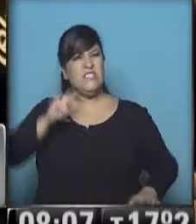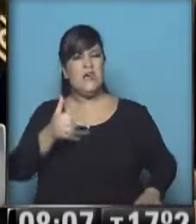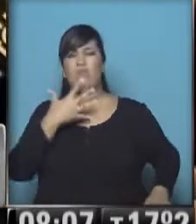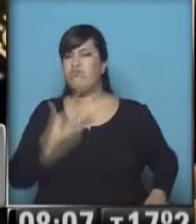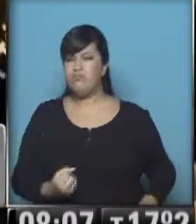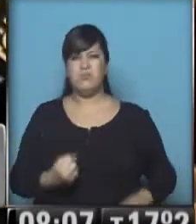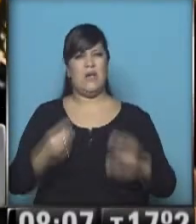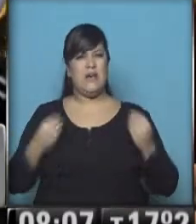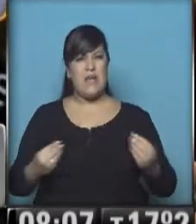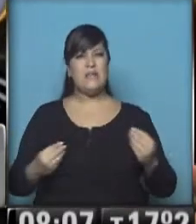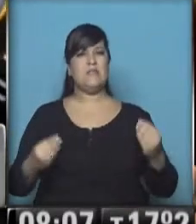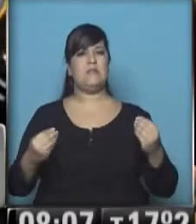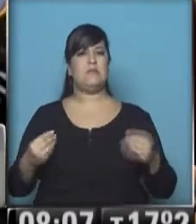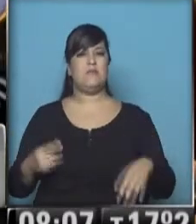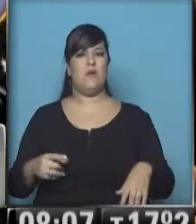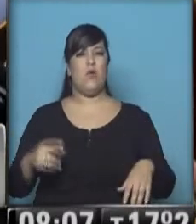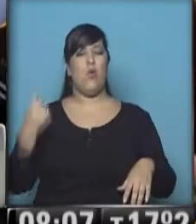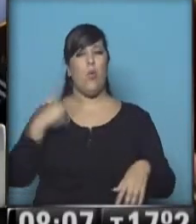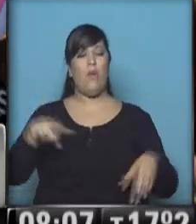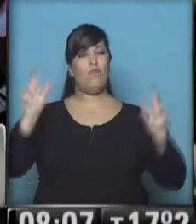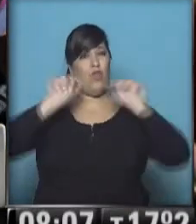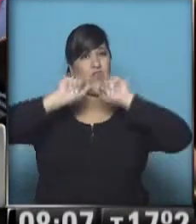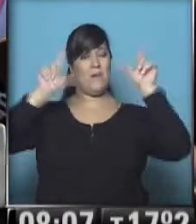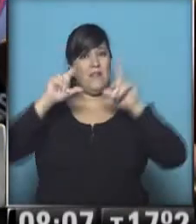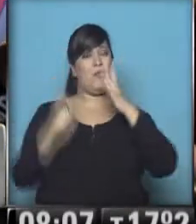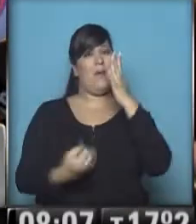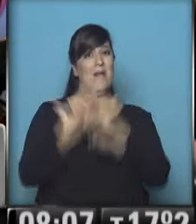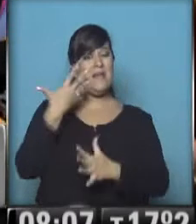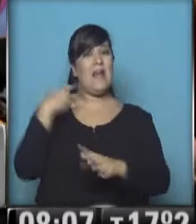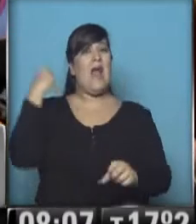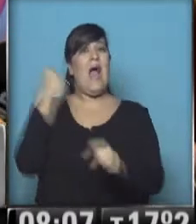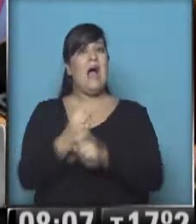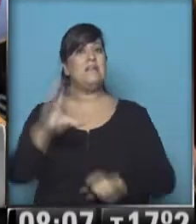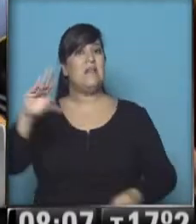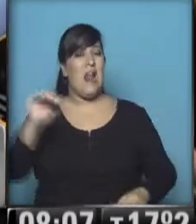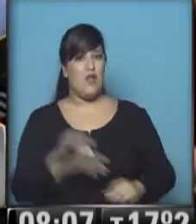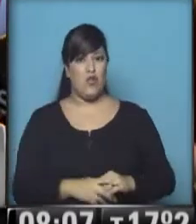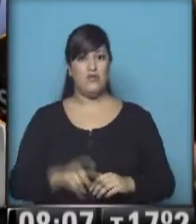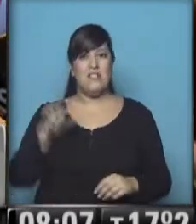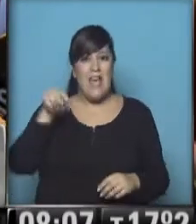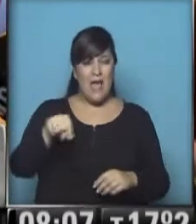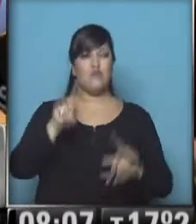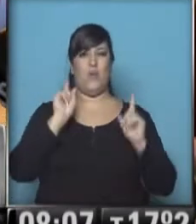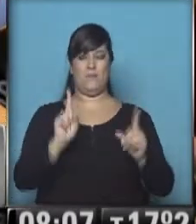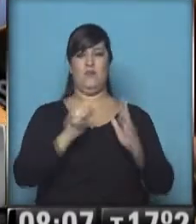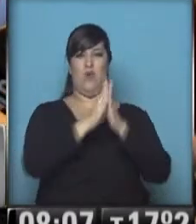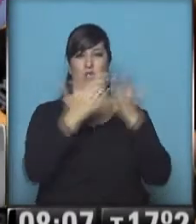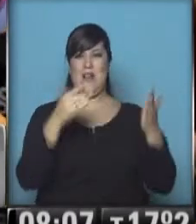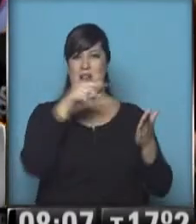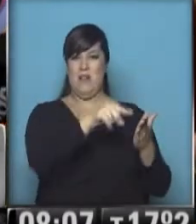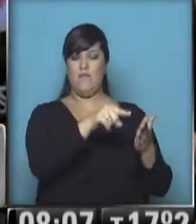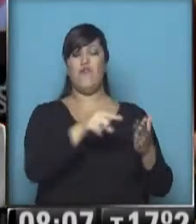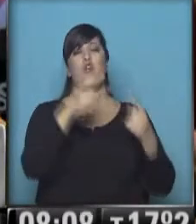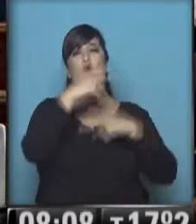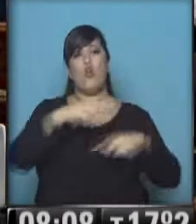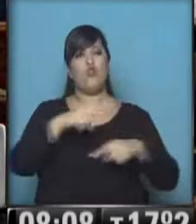lo que pasa desde que nos levantamos a la mañana hasta la noche bueno a eso se recibe el código es decir son cuestiones